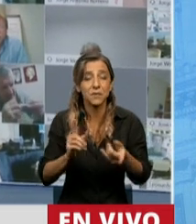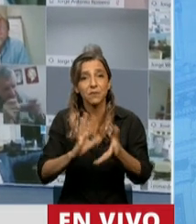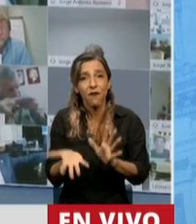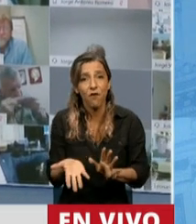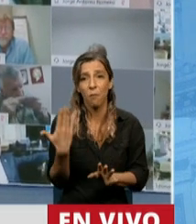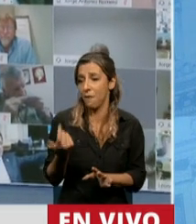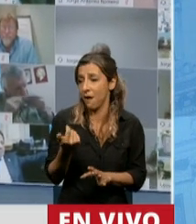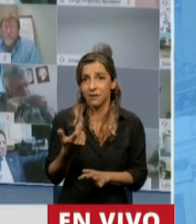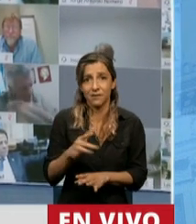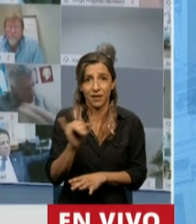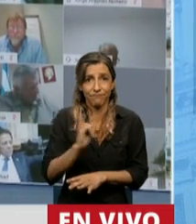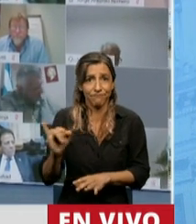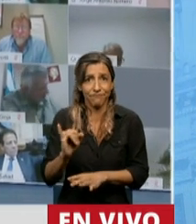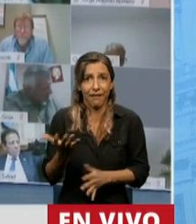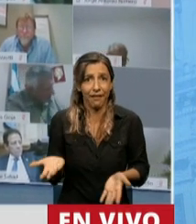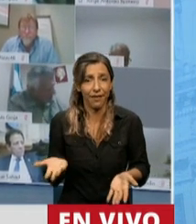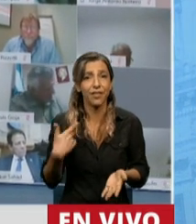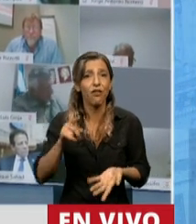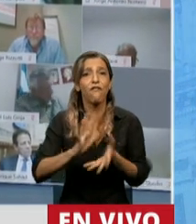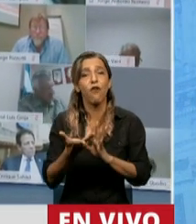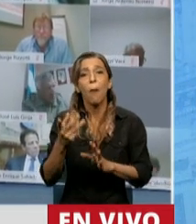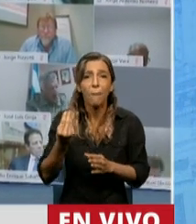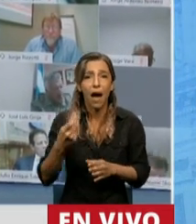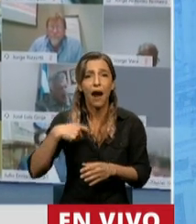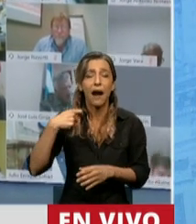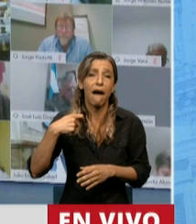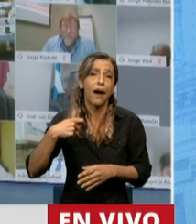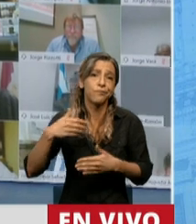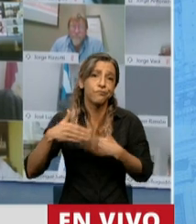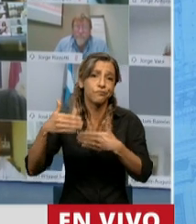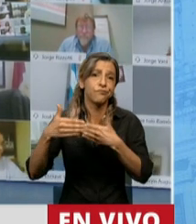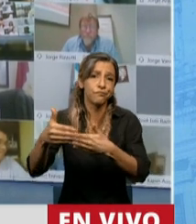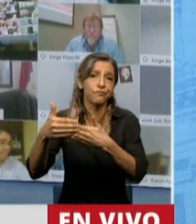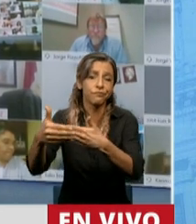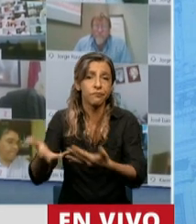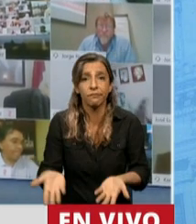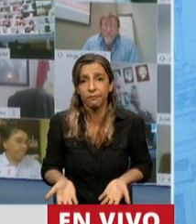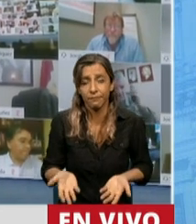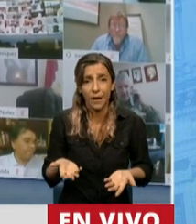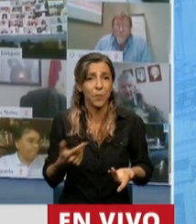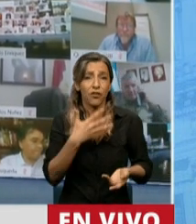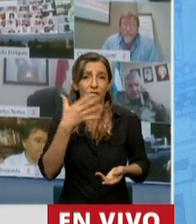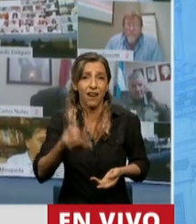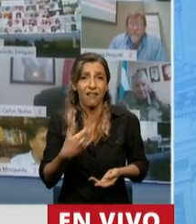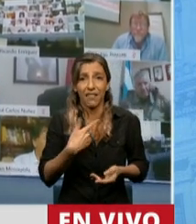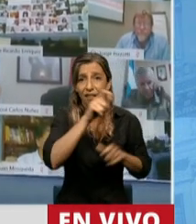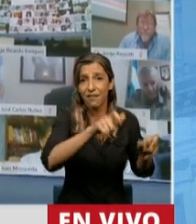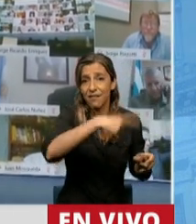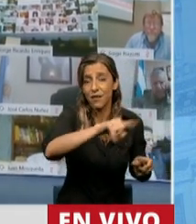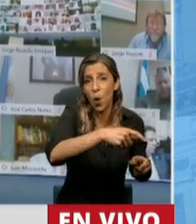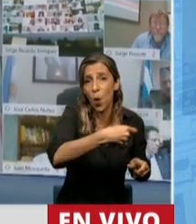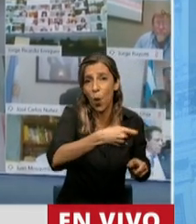anunciarse una nueva moratoria una nueva moratoria este previsional como si los recursos sobraran cuando le estamos incumpliendo a los actuales